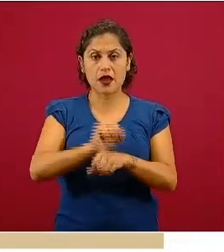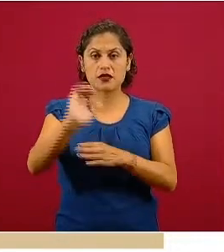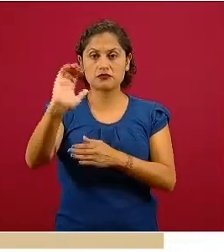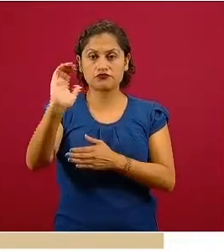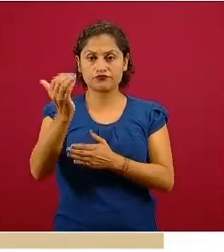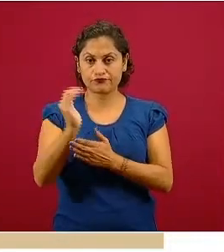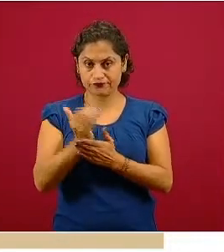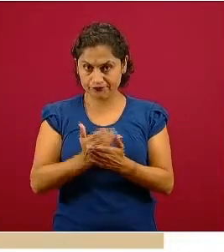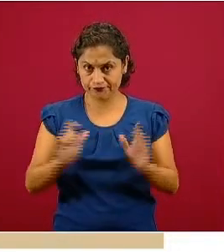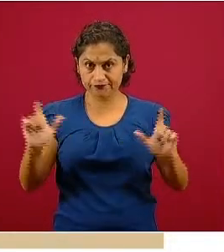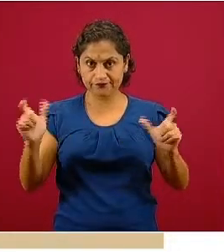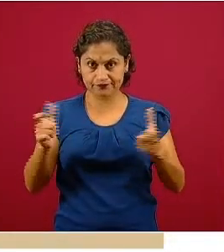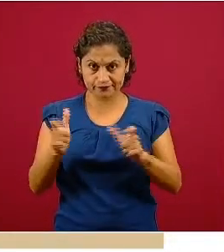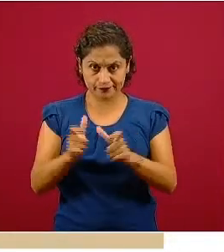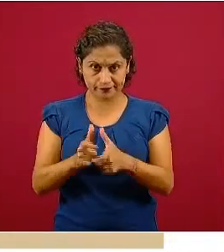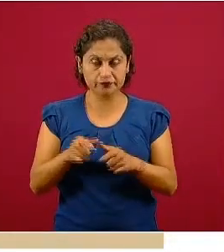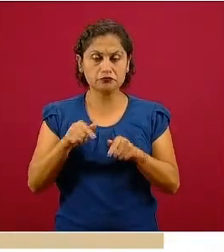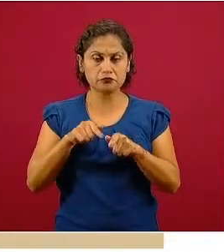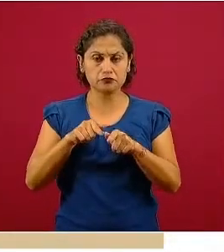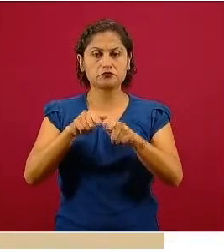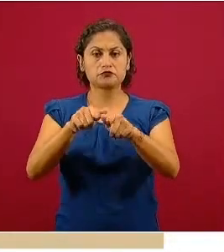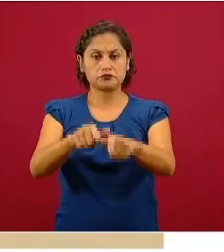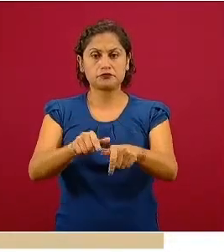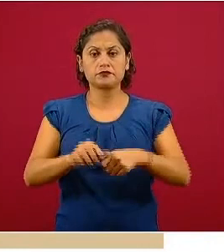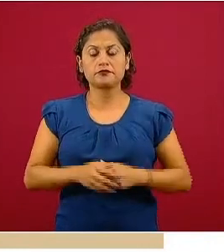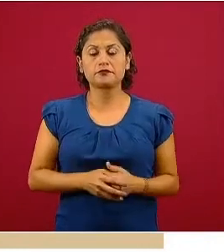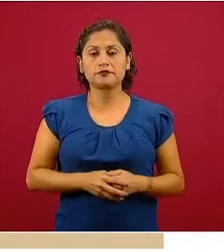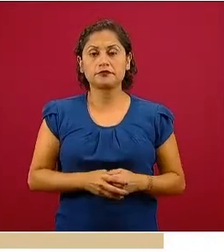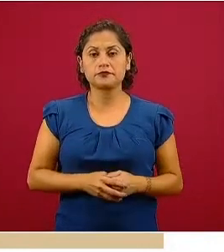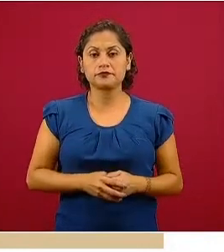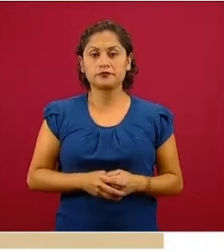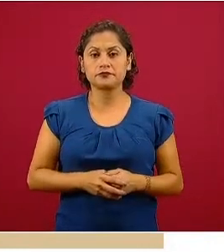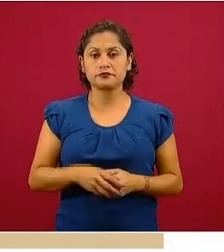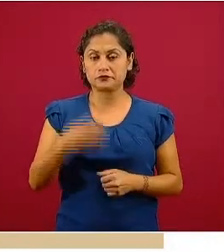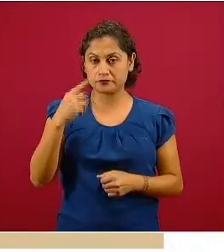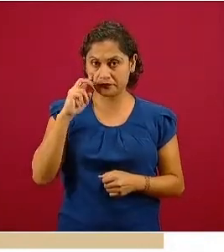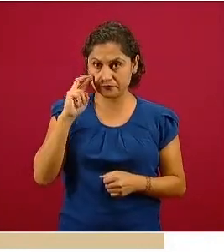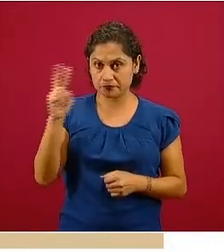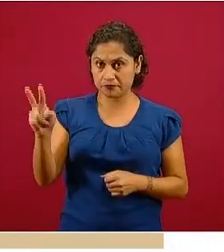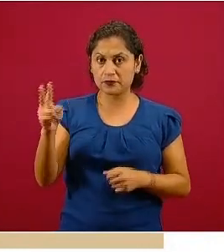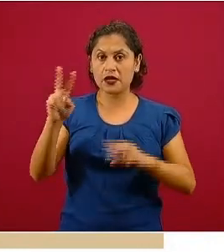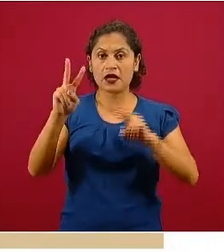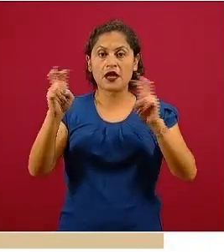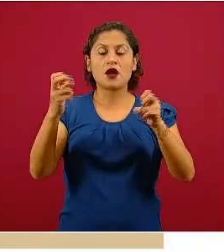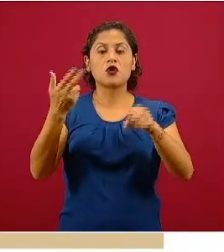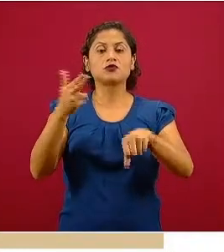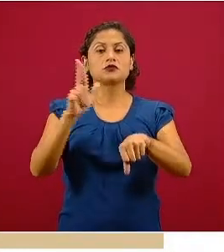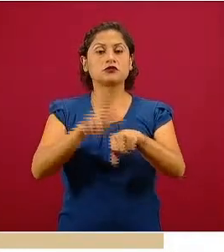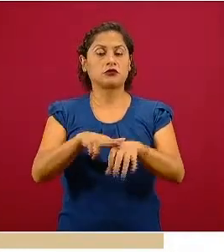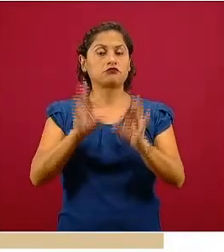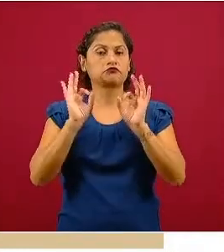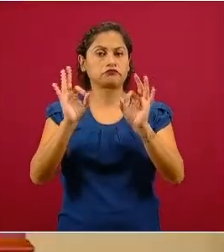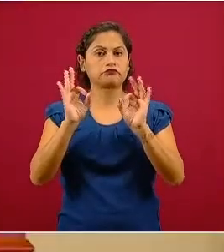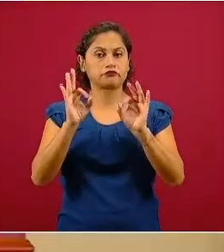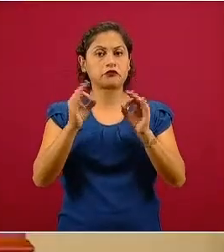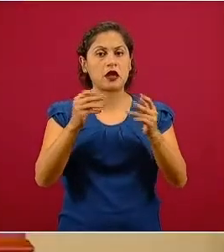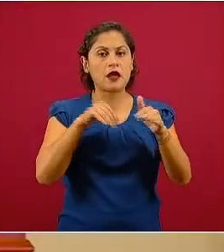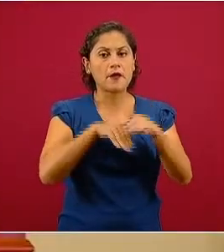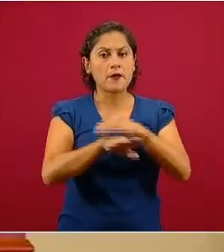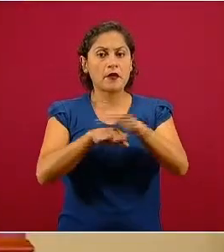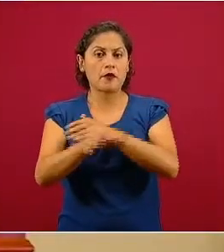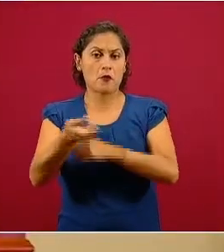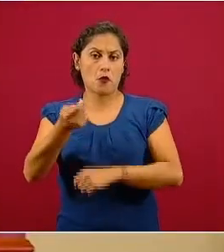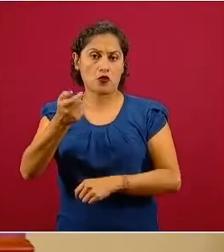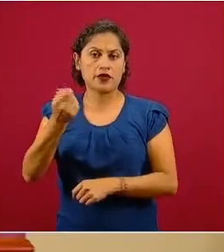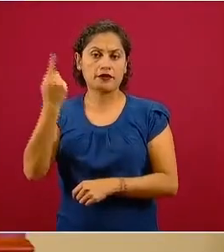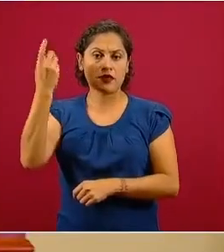ha sido permanente y con una tendencia bastante marcada. Buena disponibilidad hospitalaria, muy poca ocupación, por eso también está en amarillo.